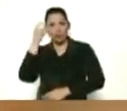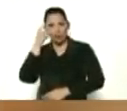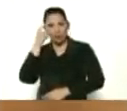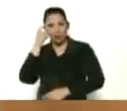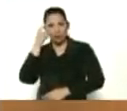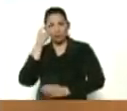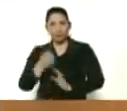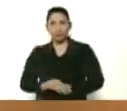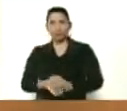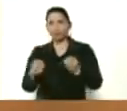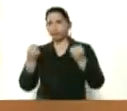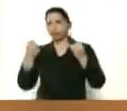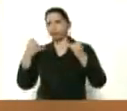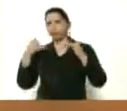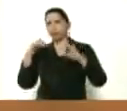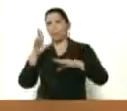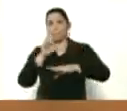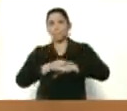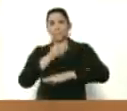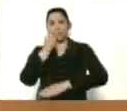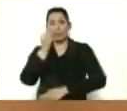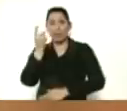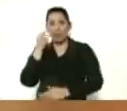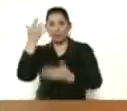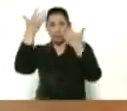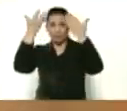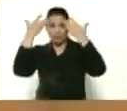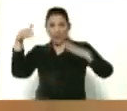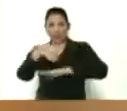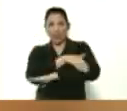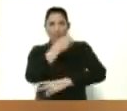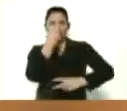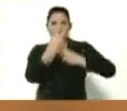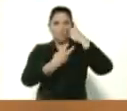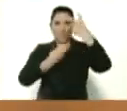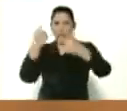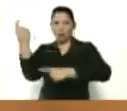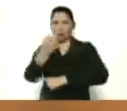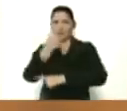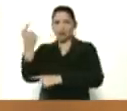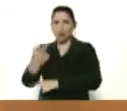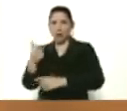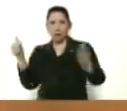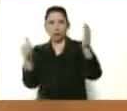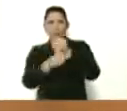cientos, miles y miles de médicos y enfermeras en las calles buscando a los pacientes